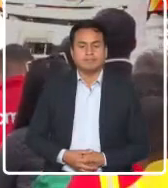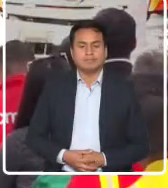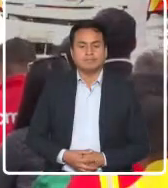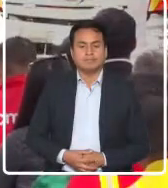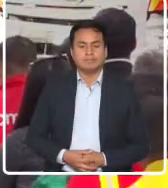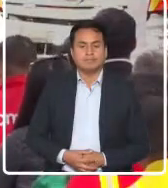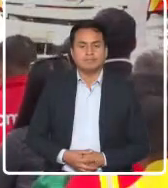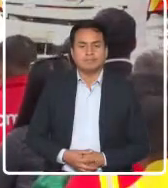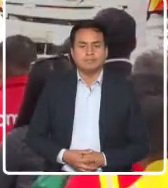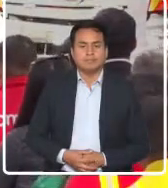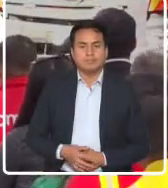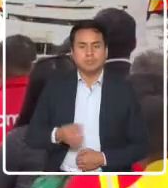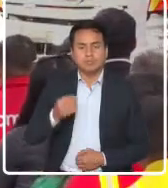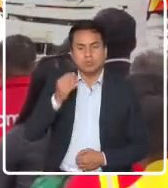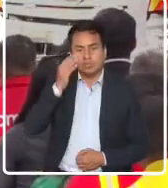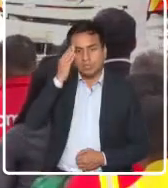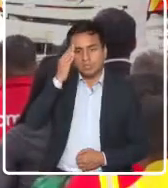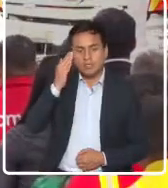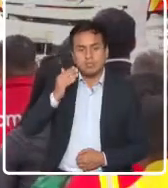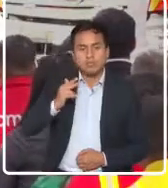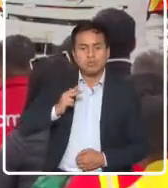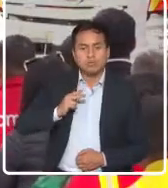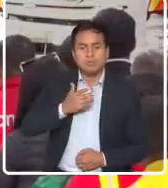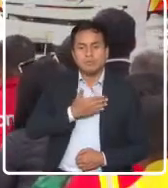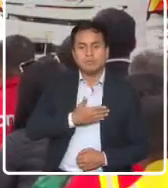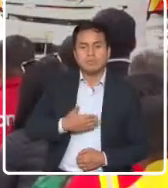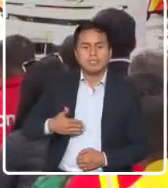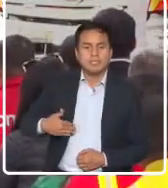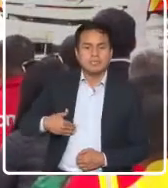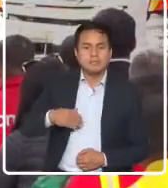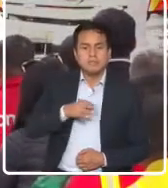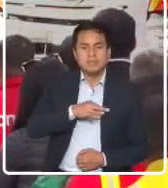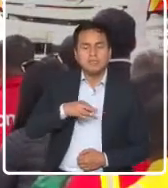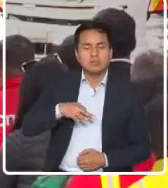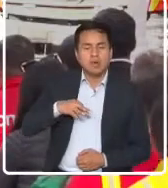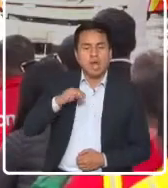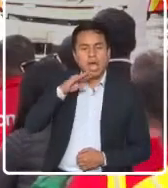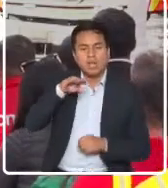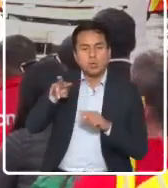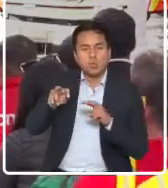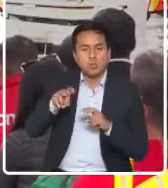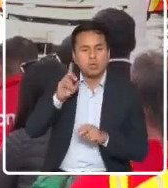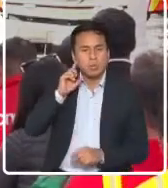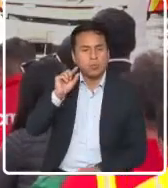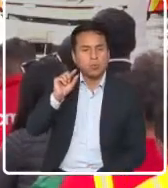Buenos días, señor presidente, ministra, ministro de la Agricultura.